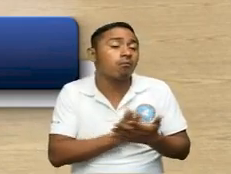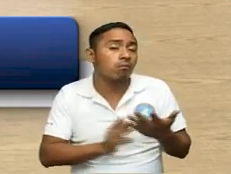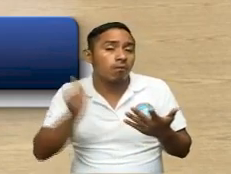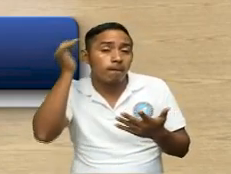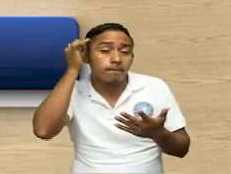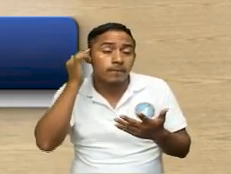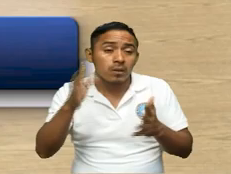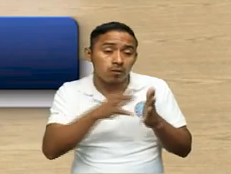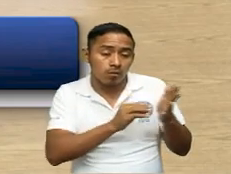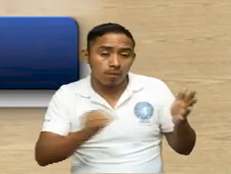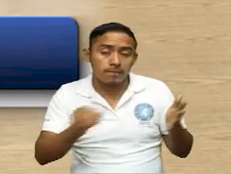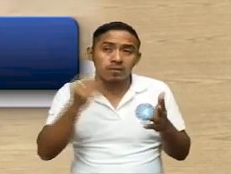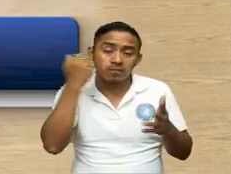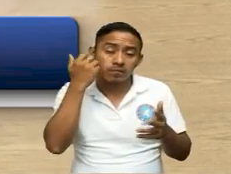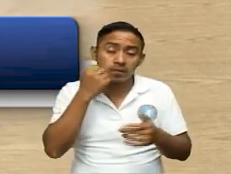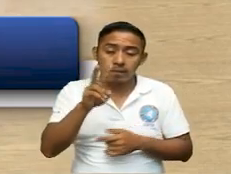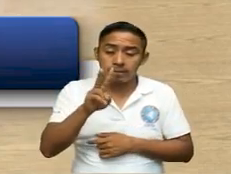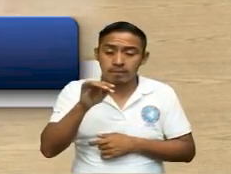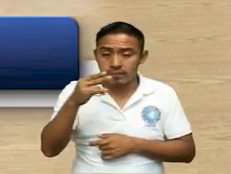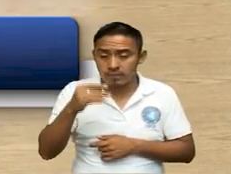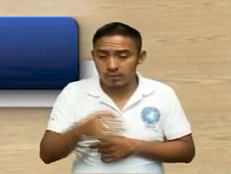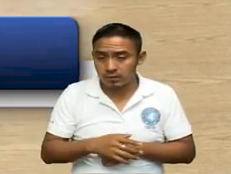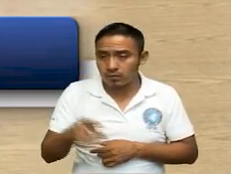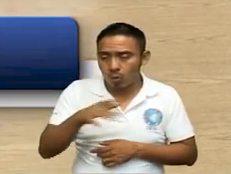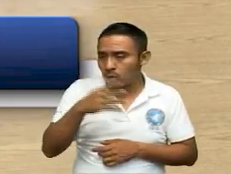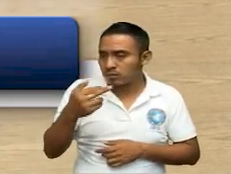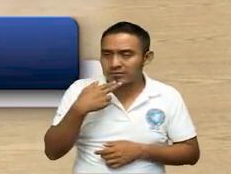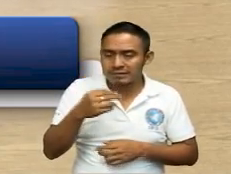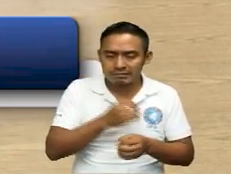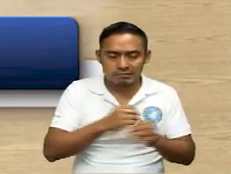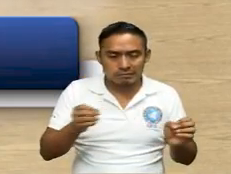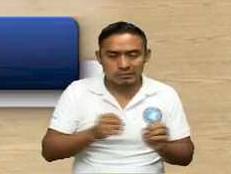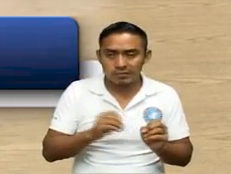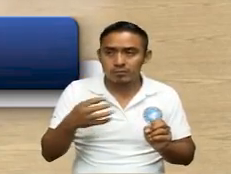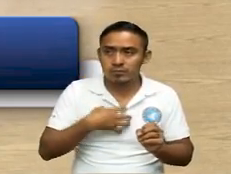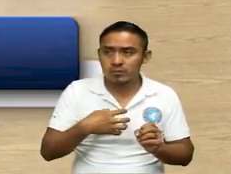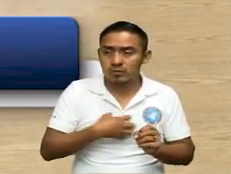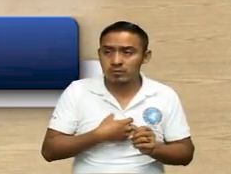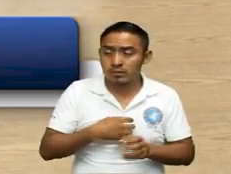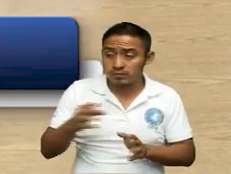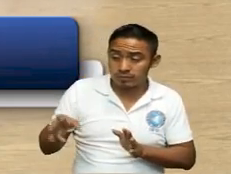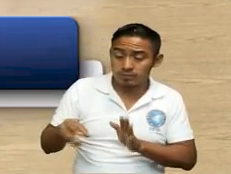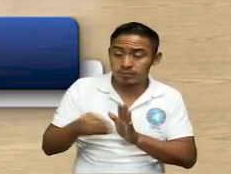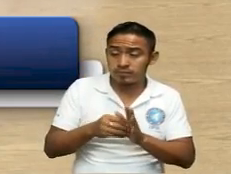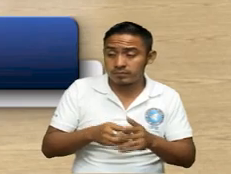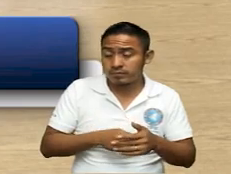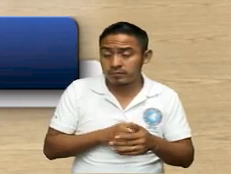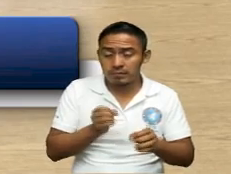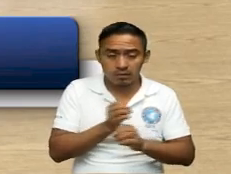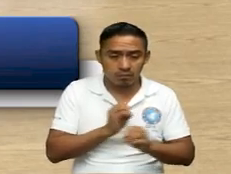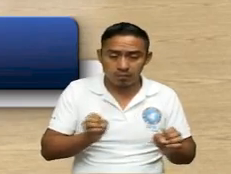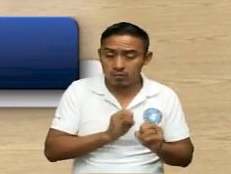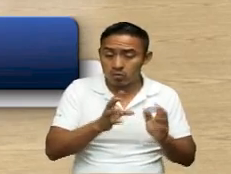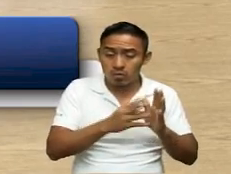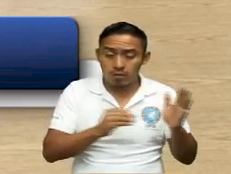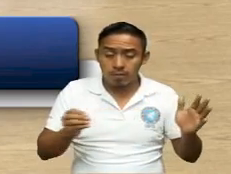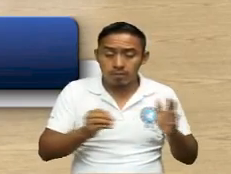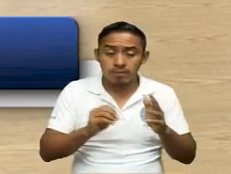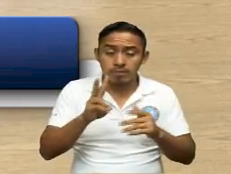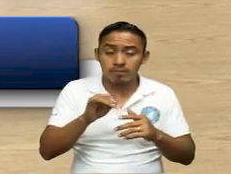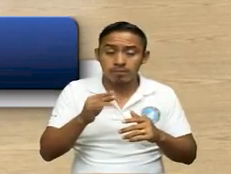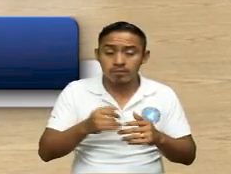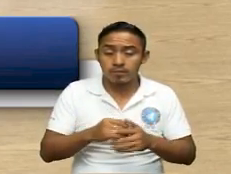enfermedad de transmisión sexual, otros no, porque es parte de nuestro organismo. Entonces, aquí generalmente no la consideramos una infección de transmisión sexual, porque va